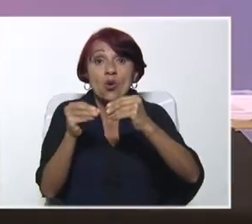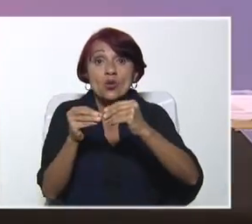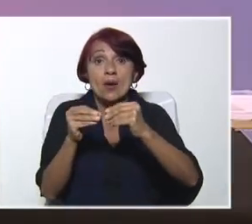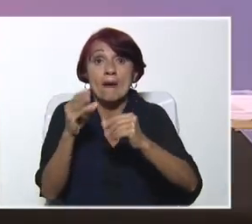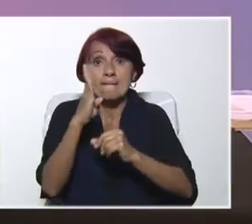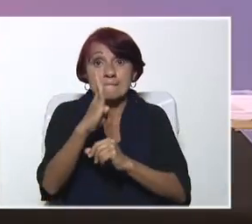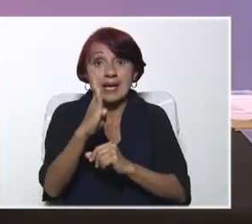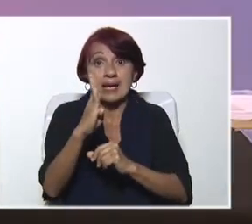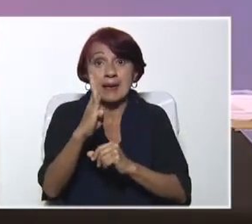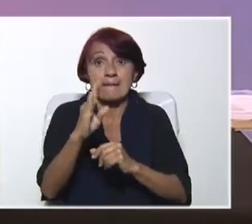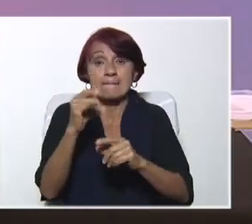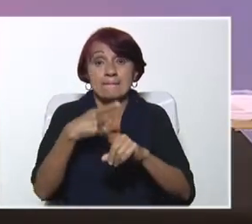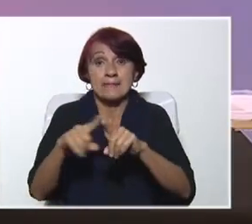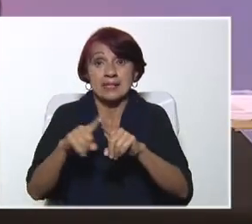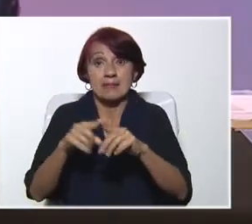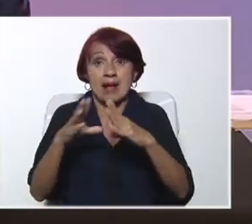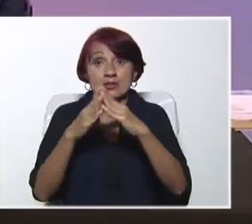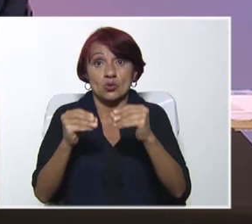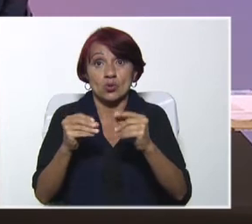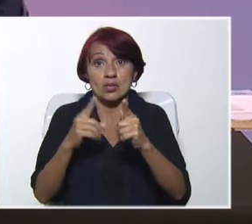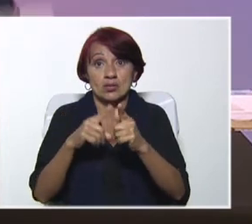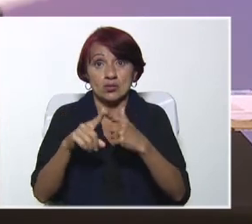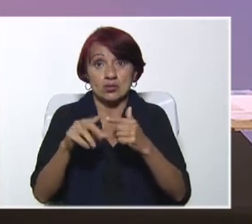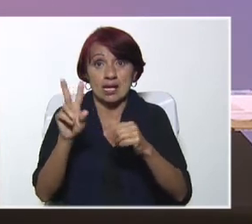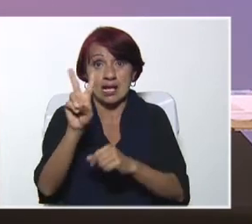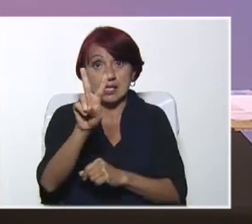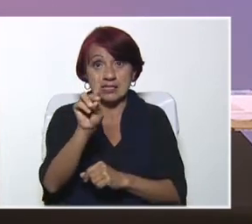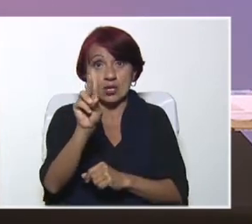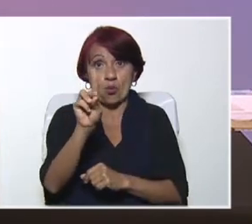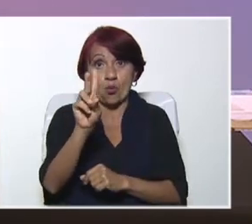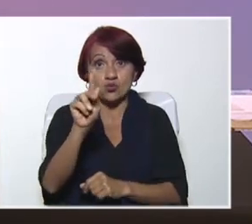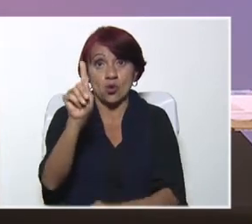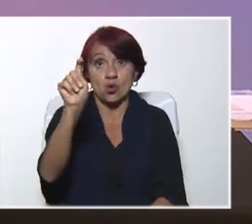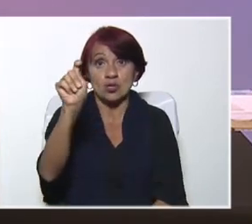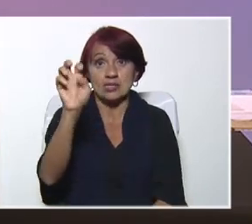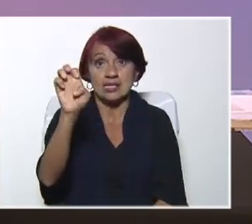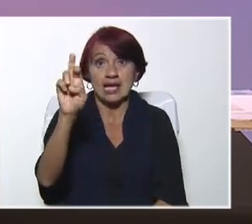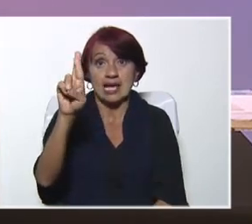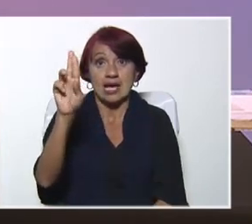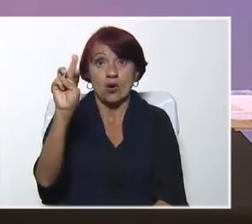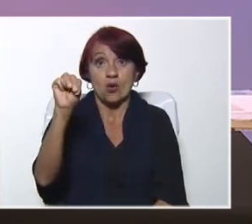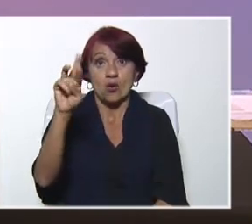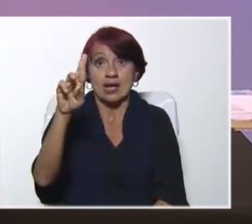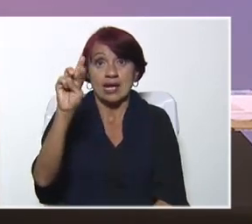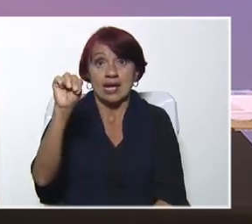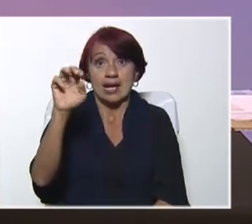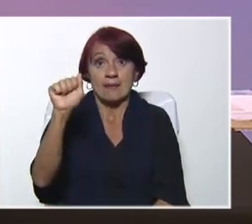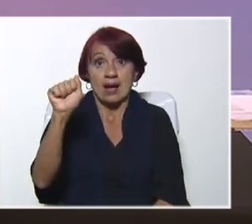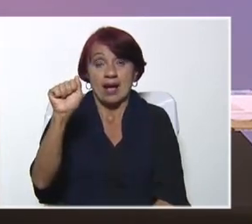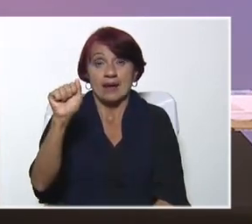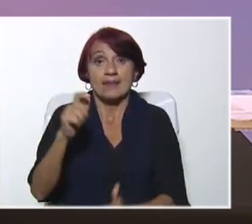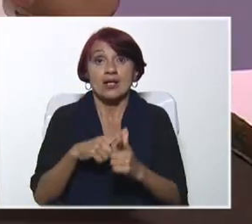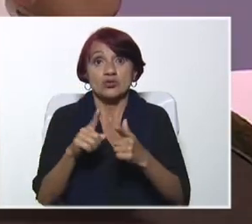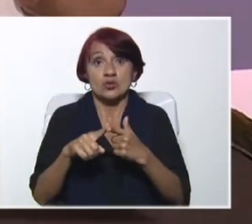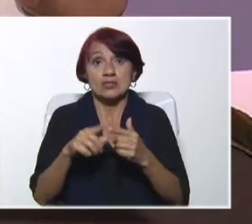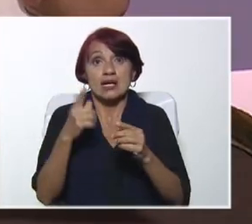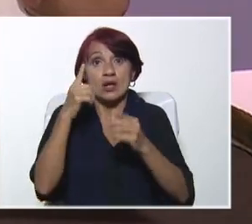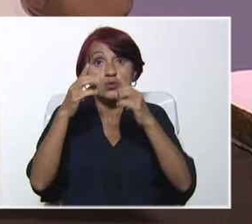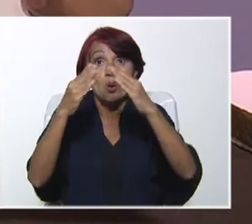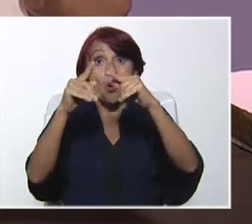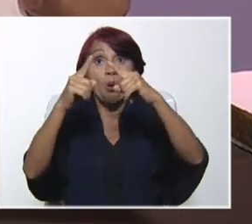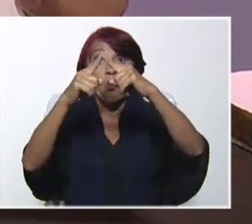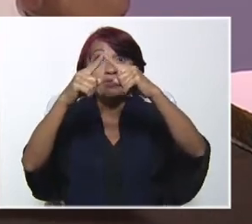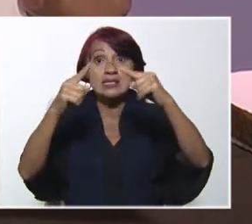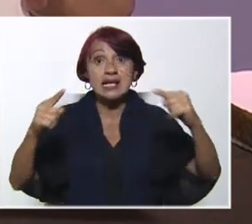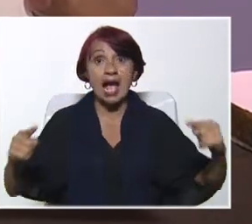C'D'. Muy bien. El segundo teorema de Tales. Dado un